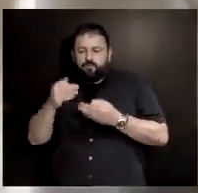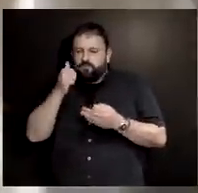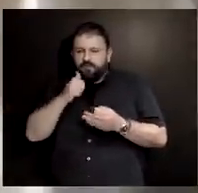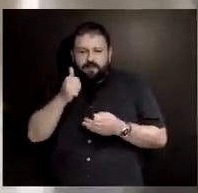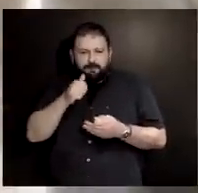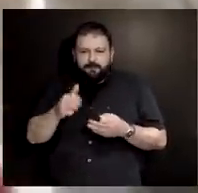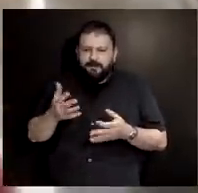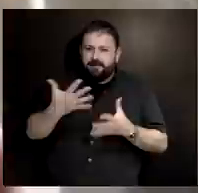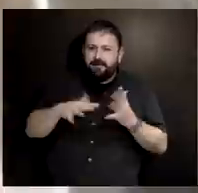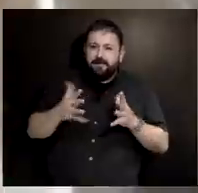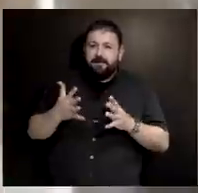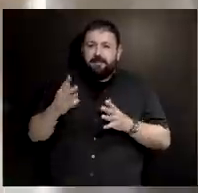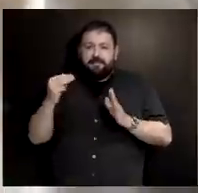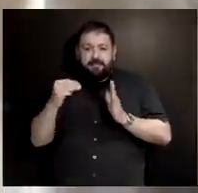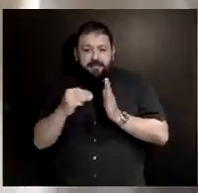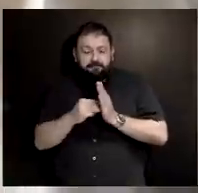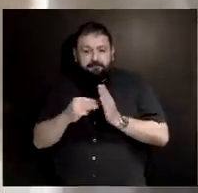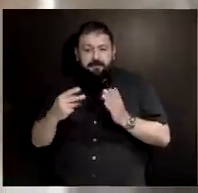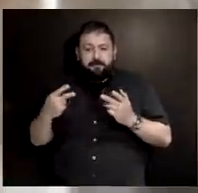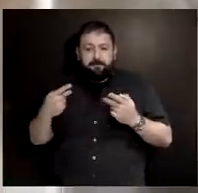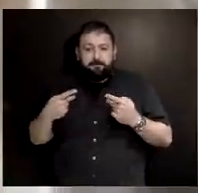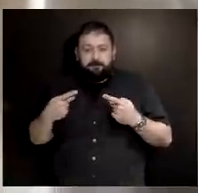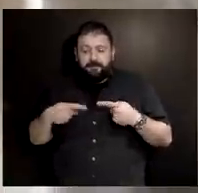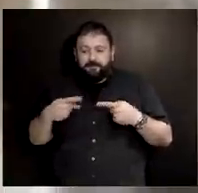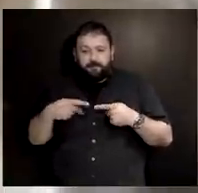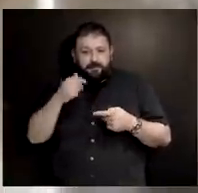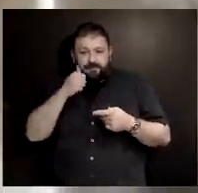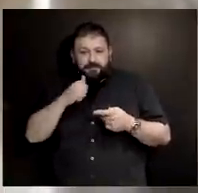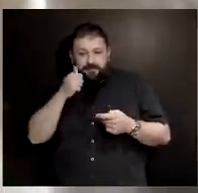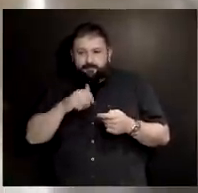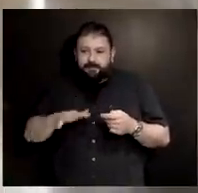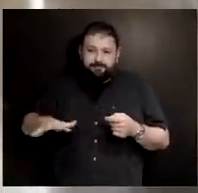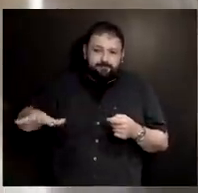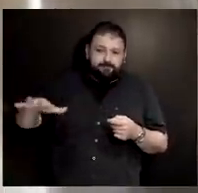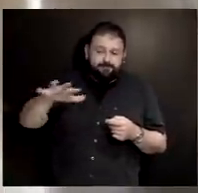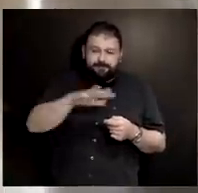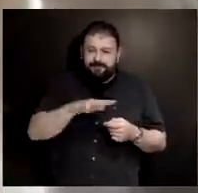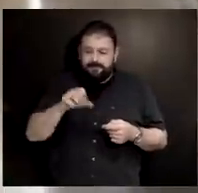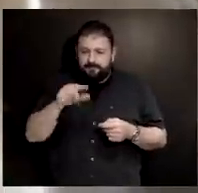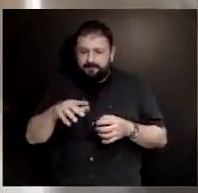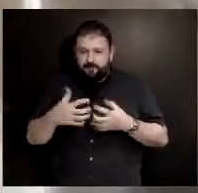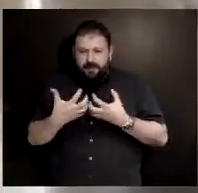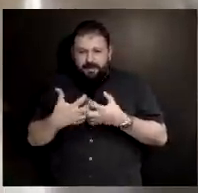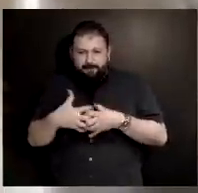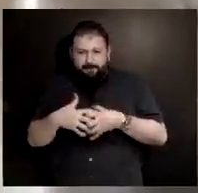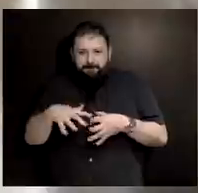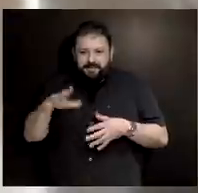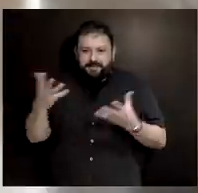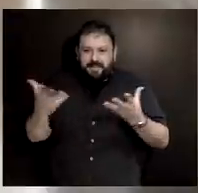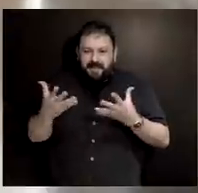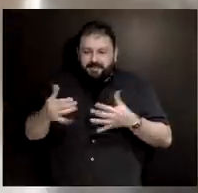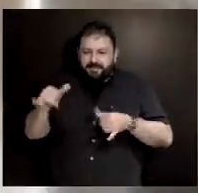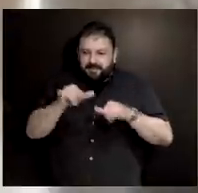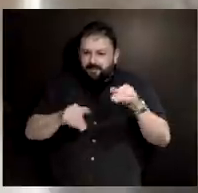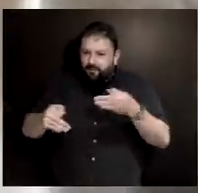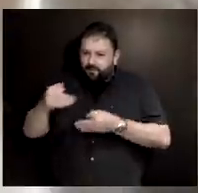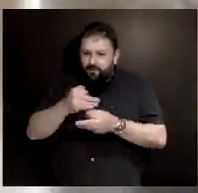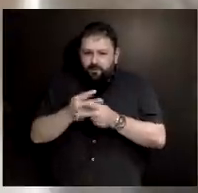aproximadamente 3,000 personas a la planta en el transcurso de 2 días, 3 días